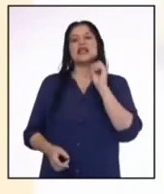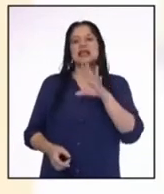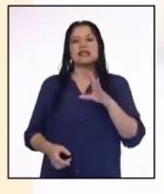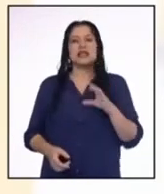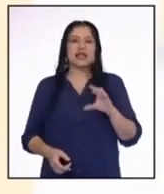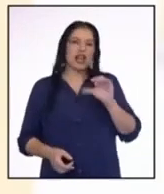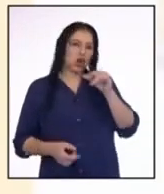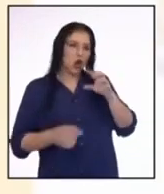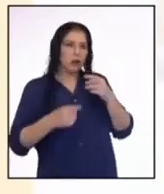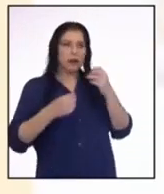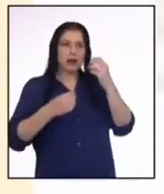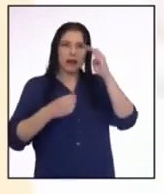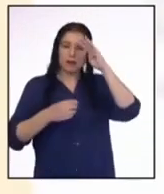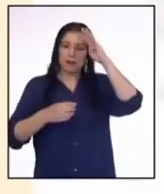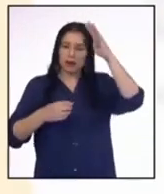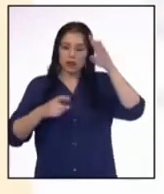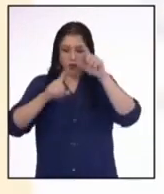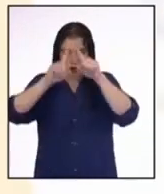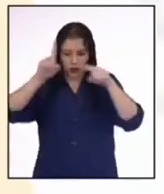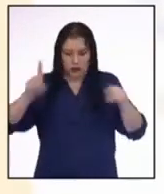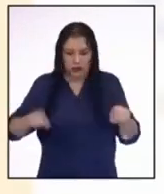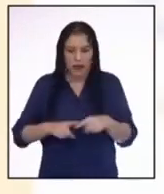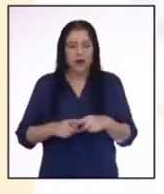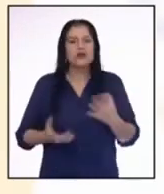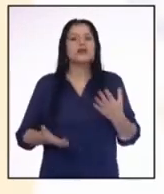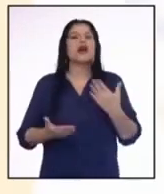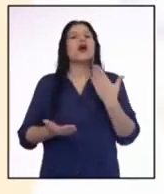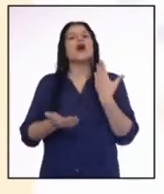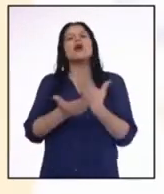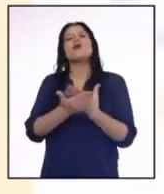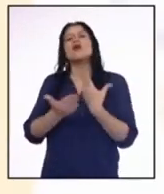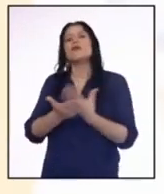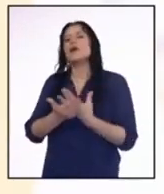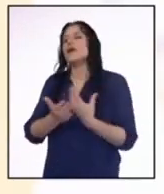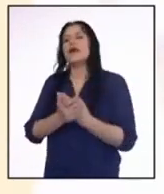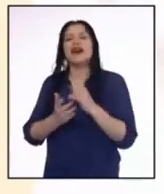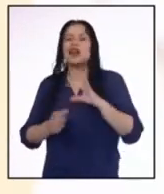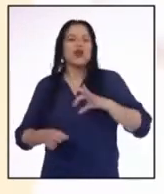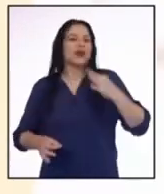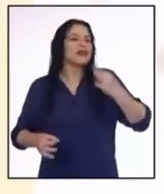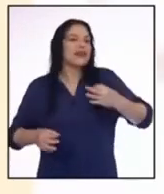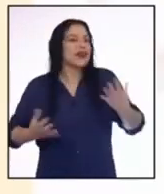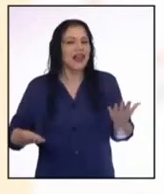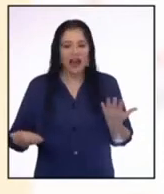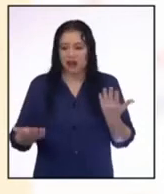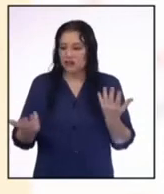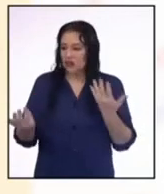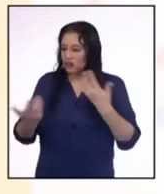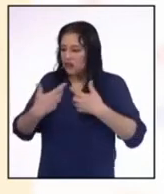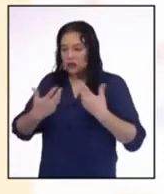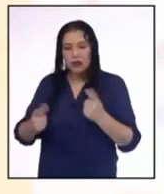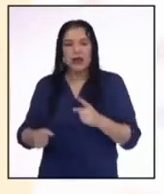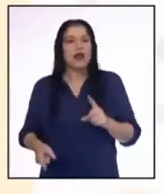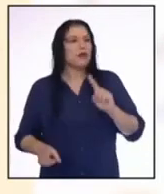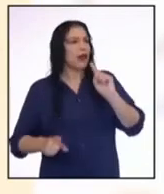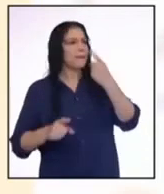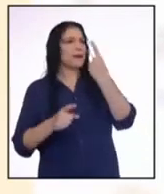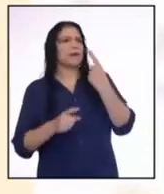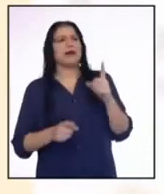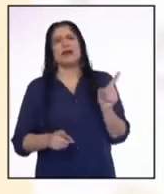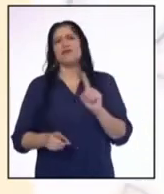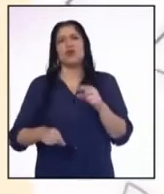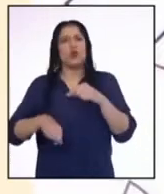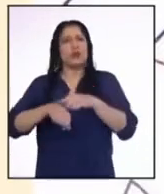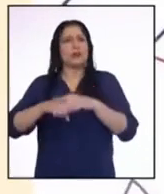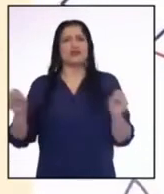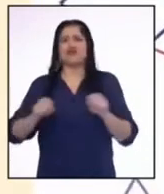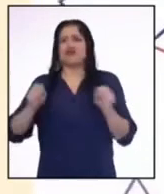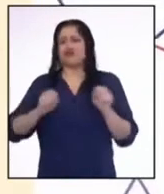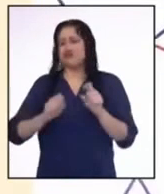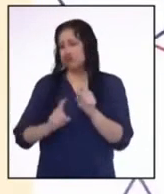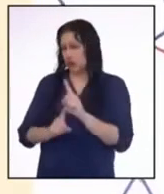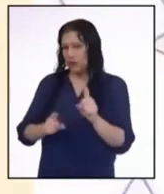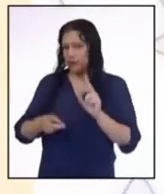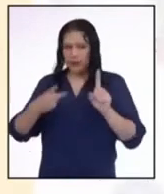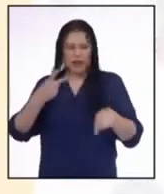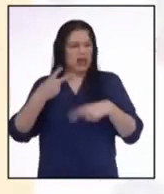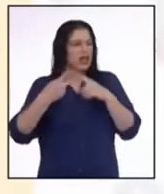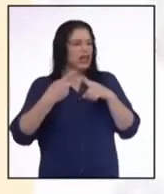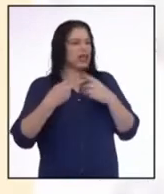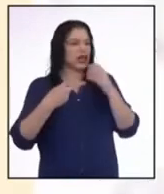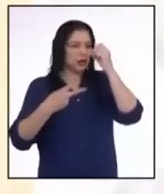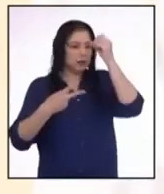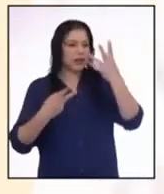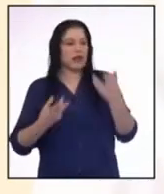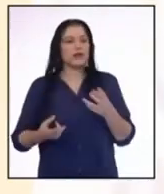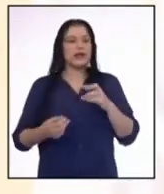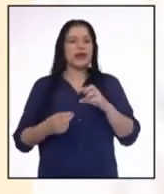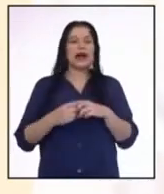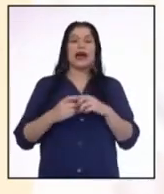el inventor del triángulo de la vida, se basa en un experimento que no se ajusta a la realidad y que no es una primera opción en el caso de un terremoto. Luego tenemos la opinión